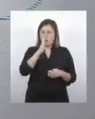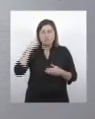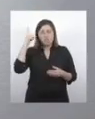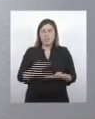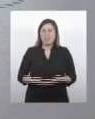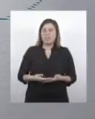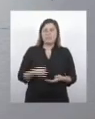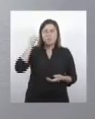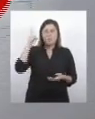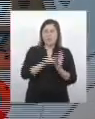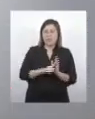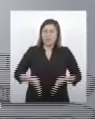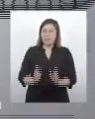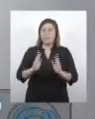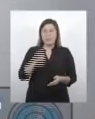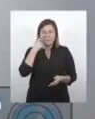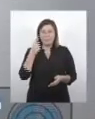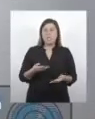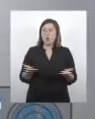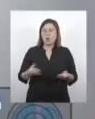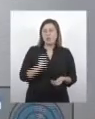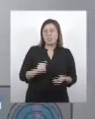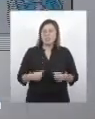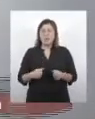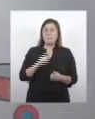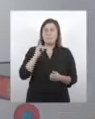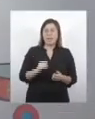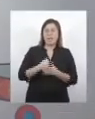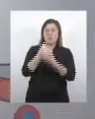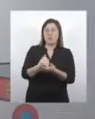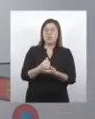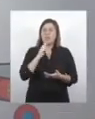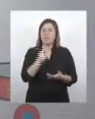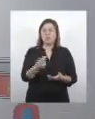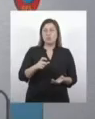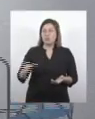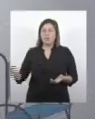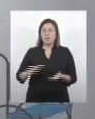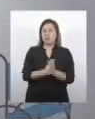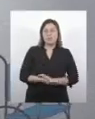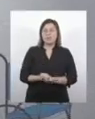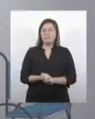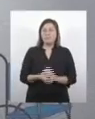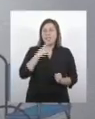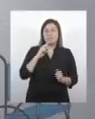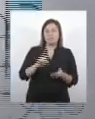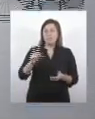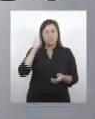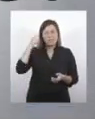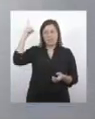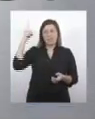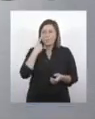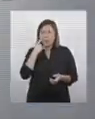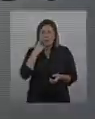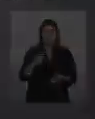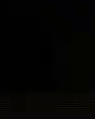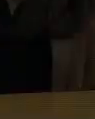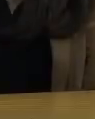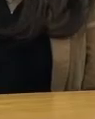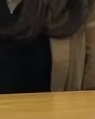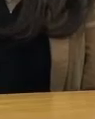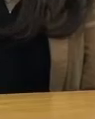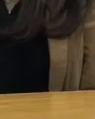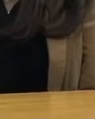de 20-25% anual y eso signifique que puedan duplicar, ¿no es cierto?, sus ventas en alrededor de